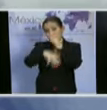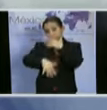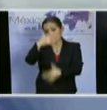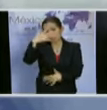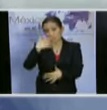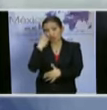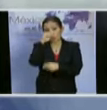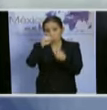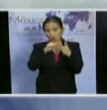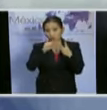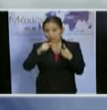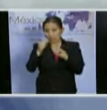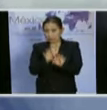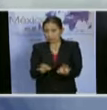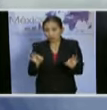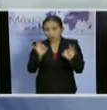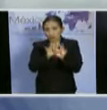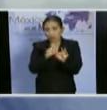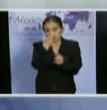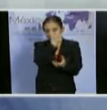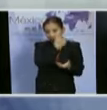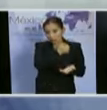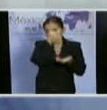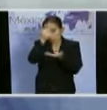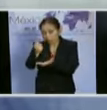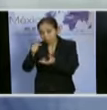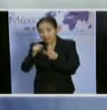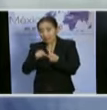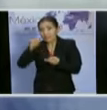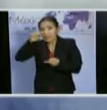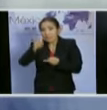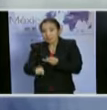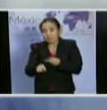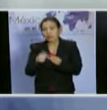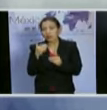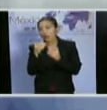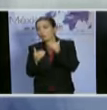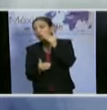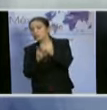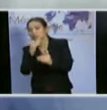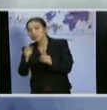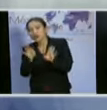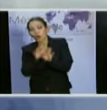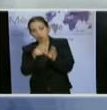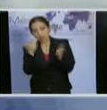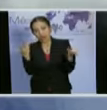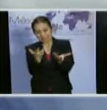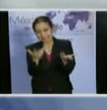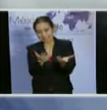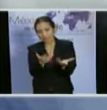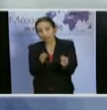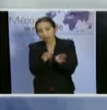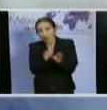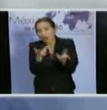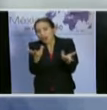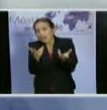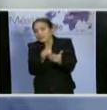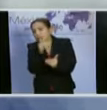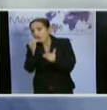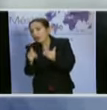nosotros es fundamental, además de la financiación, y es el propio proceso de esta agenda, es decir, cómo va a ser